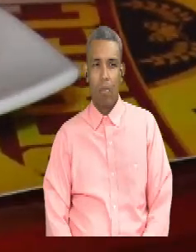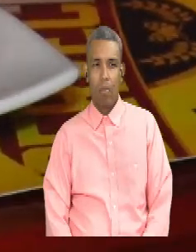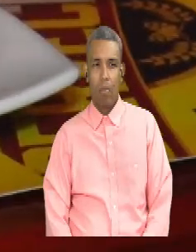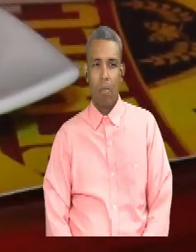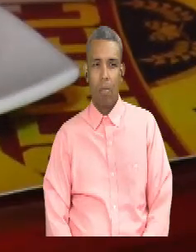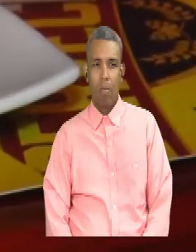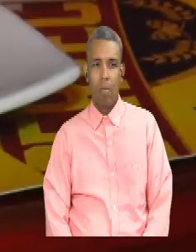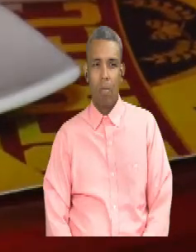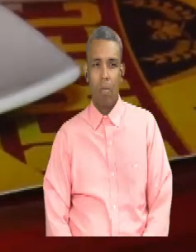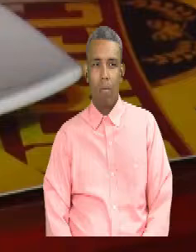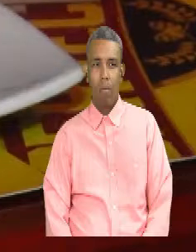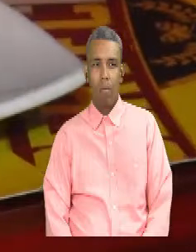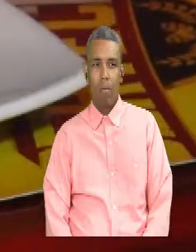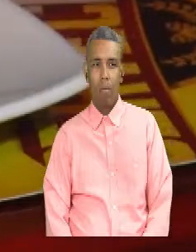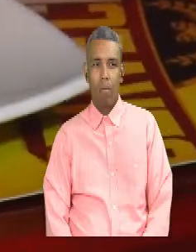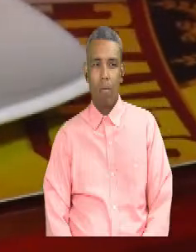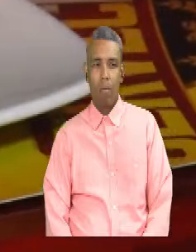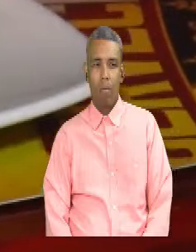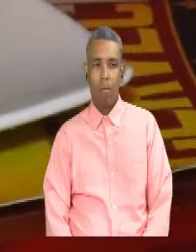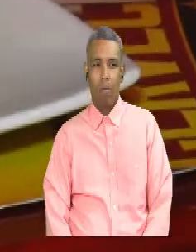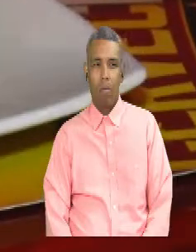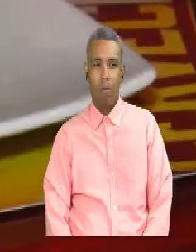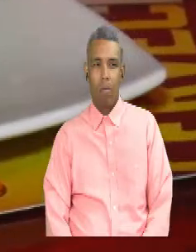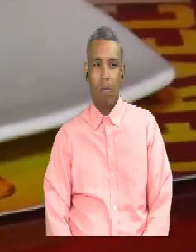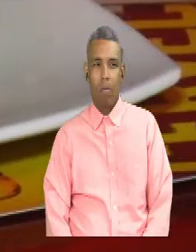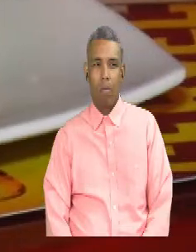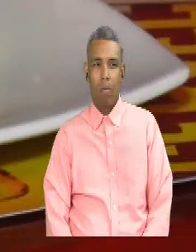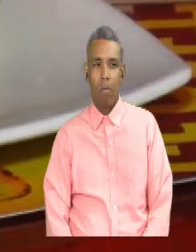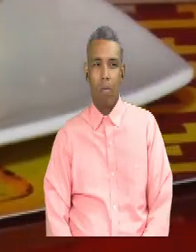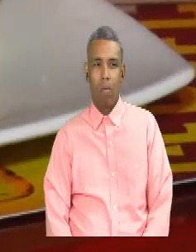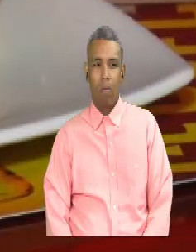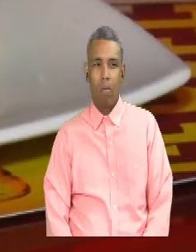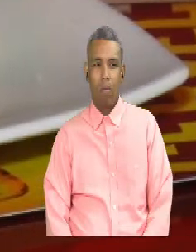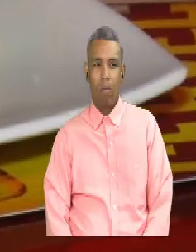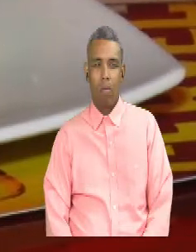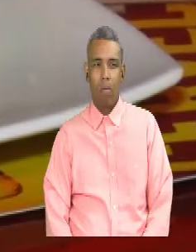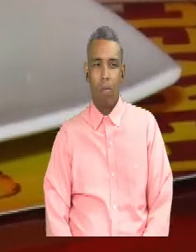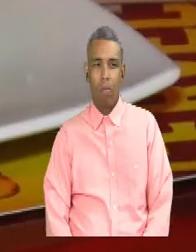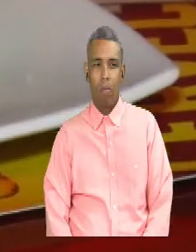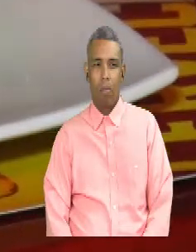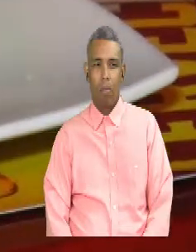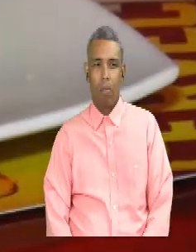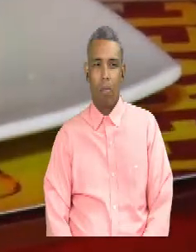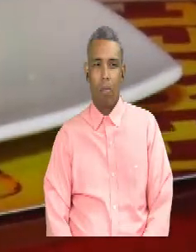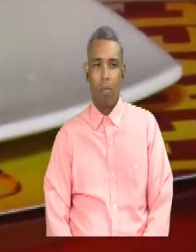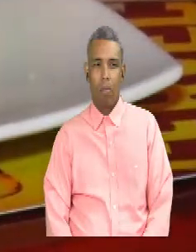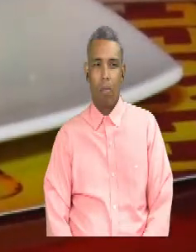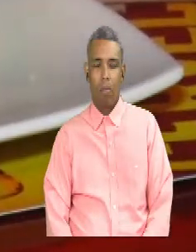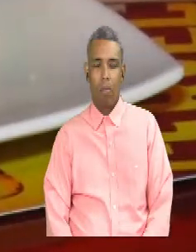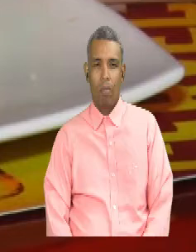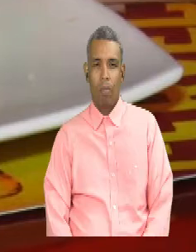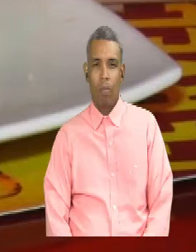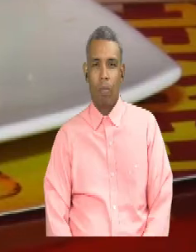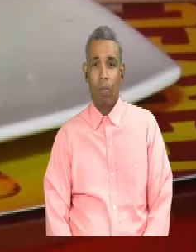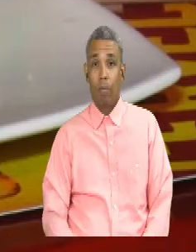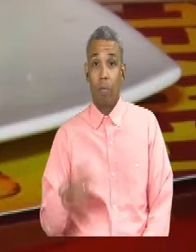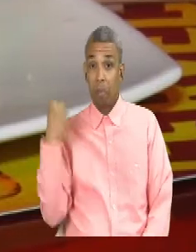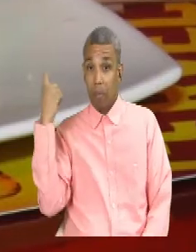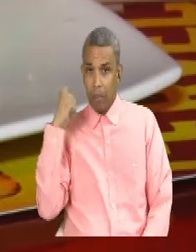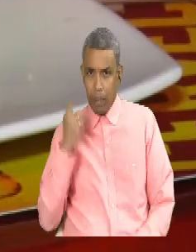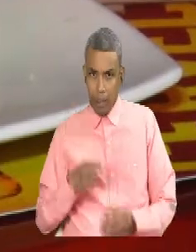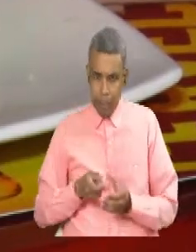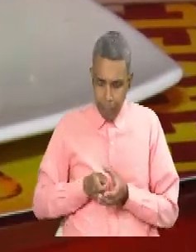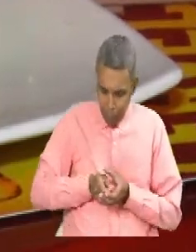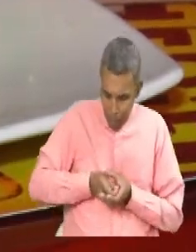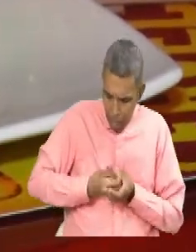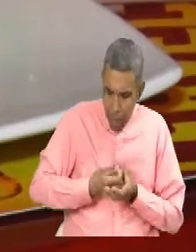Por supuesto, los casquitos, los más famosos de Barranca Bermeja, definitivamente. No pueden faltar. Nuestra salsa de la casa. Salsa